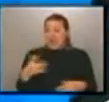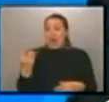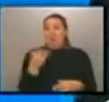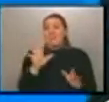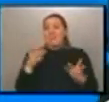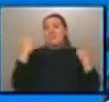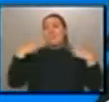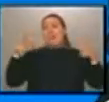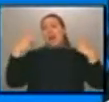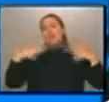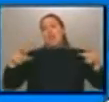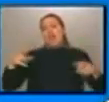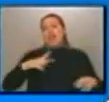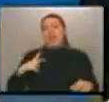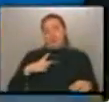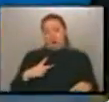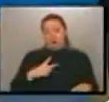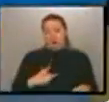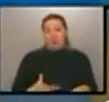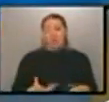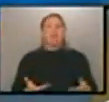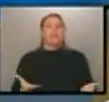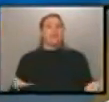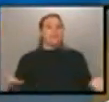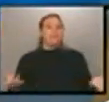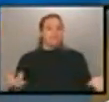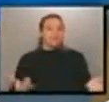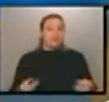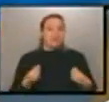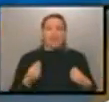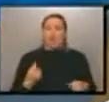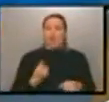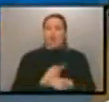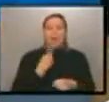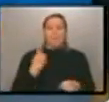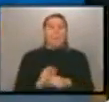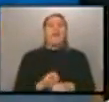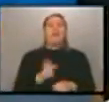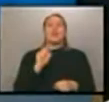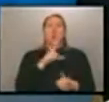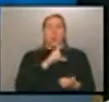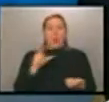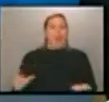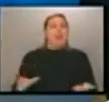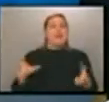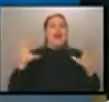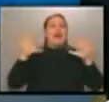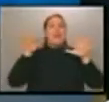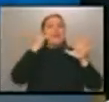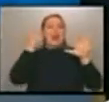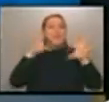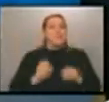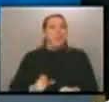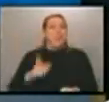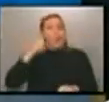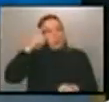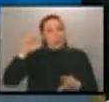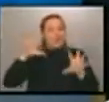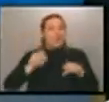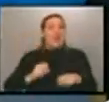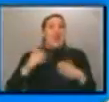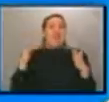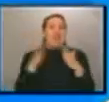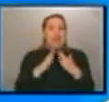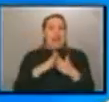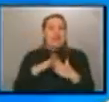Recoleta, ¿correcto? Bueno, le inhibieron todos los bienes, digamos, no pueden manejar sus cuentas bancarias, sí. Tanto a ella como a él como a la suegra.